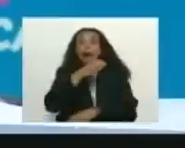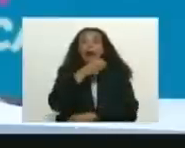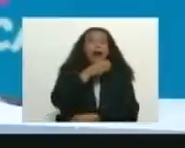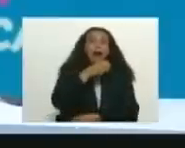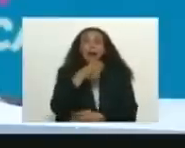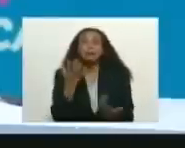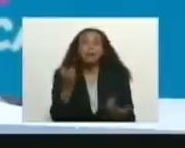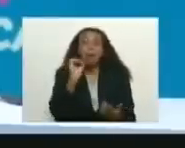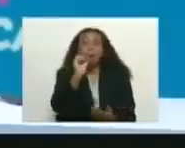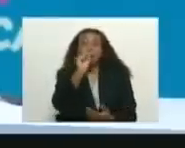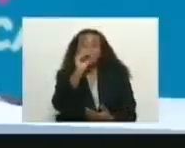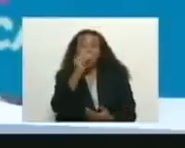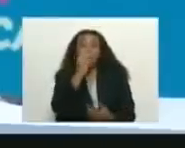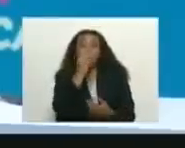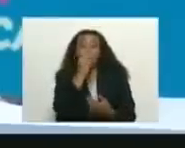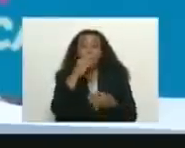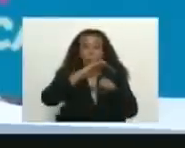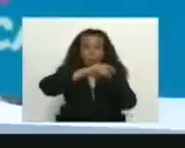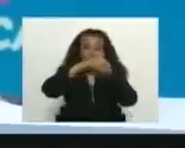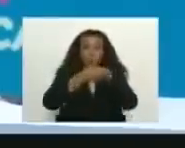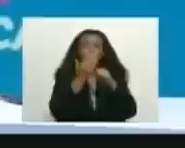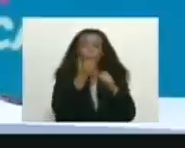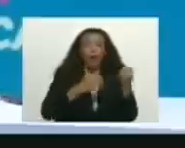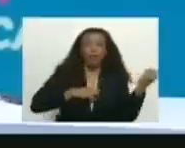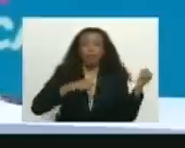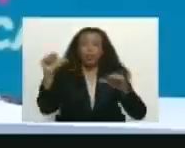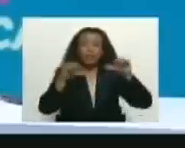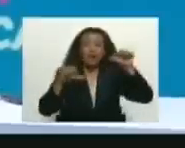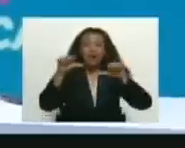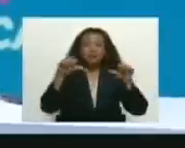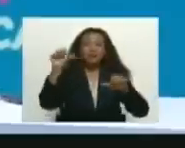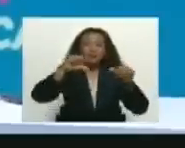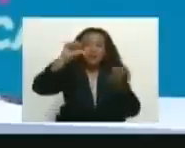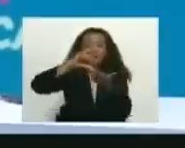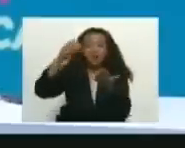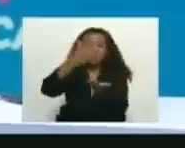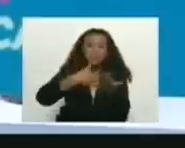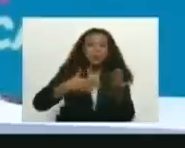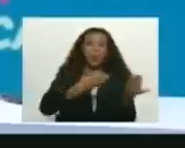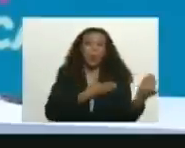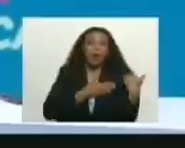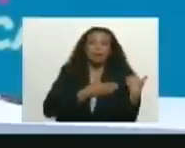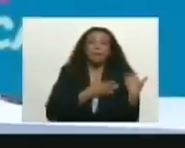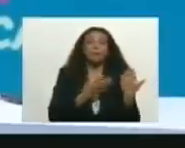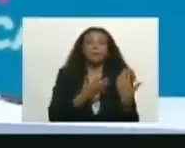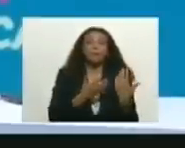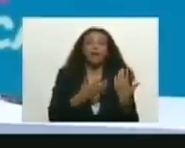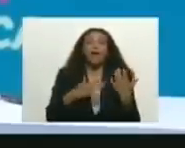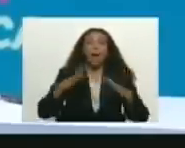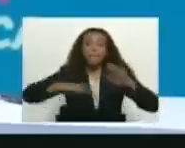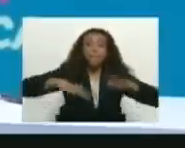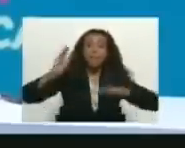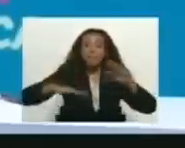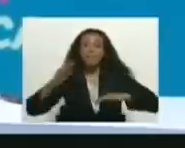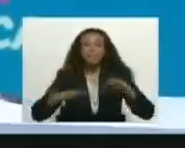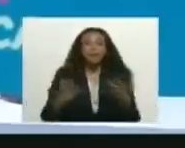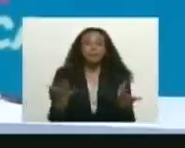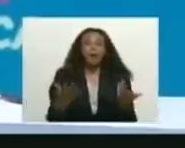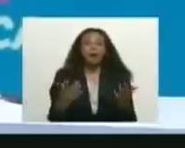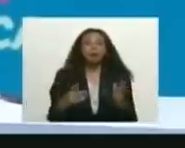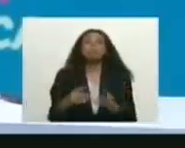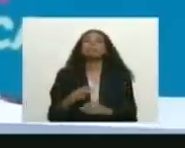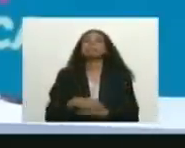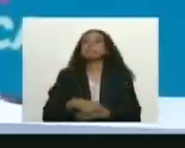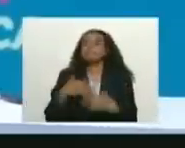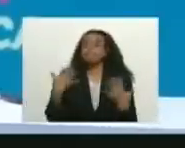Oscar de León. Le pido a Dios que bendiga a Oscar de León, a la dimensión latina, y le han dado